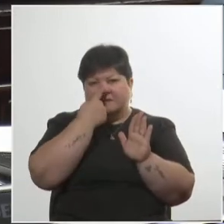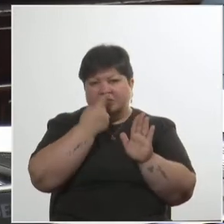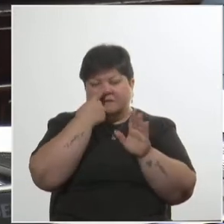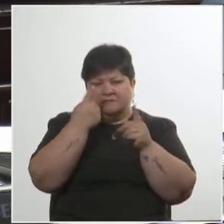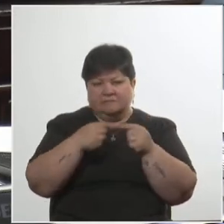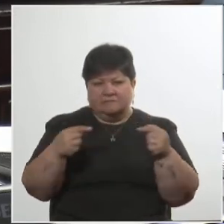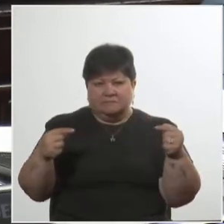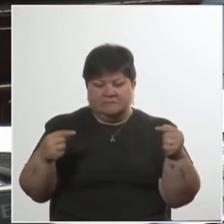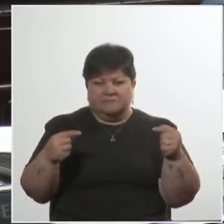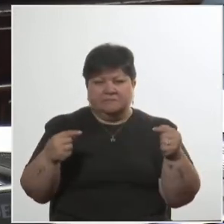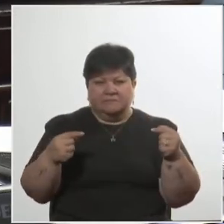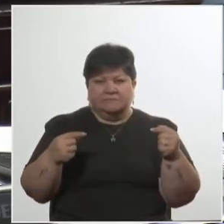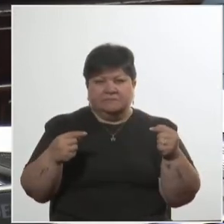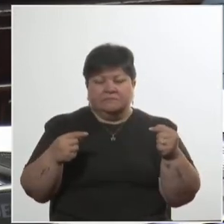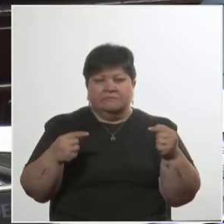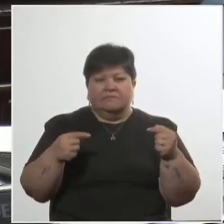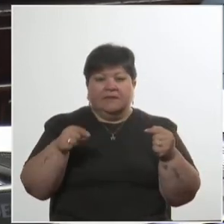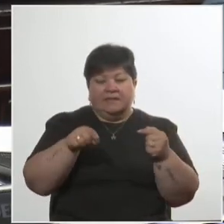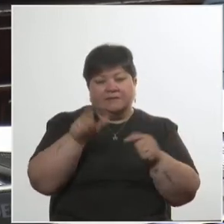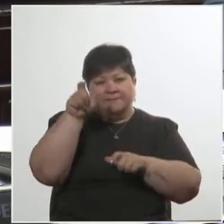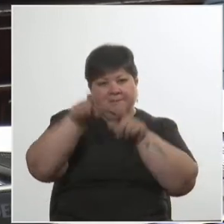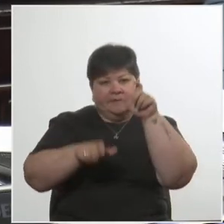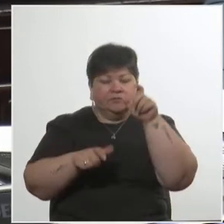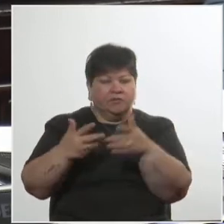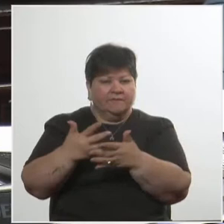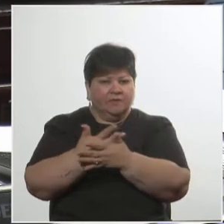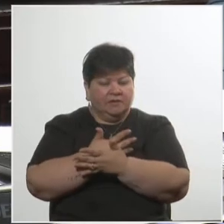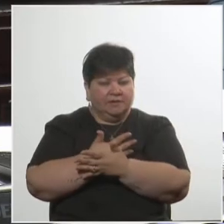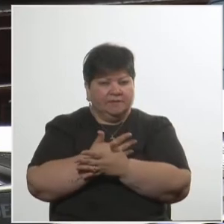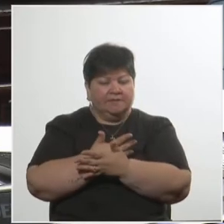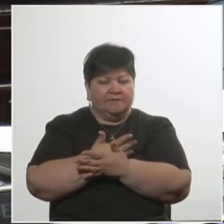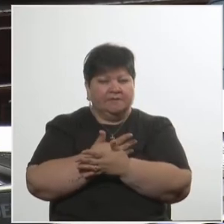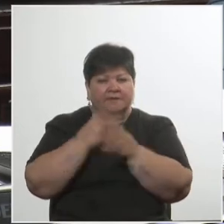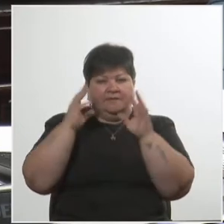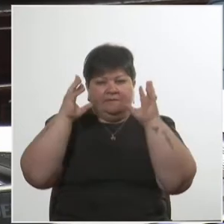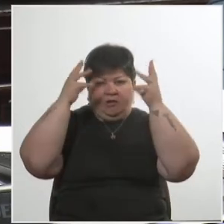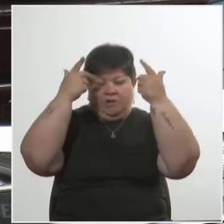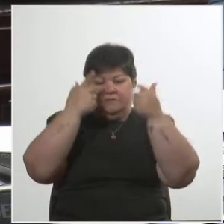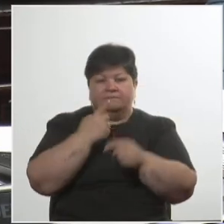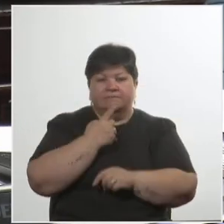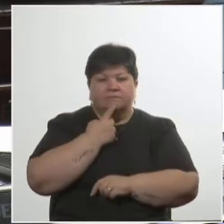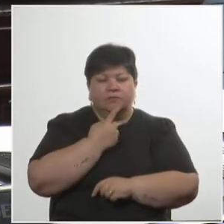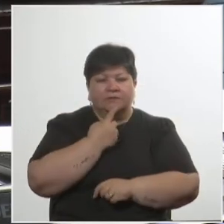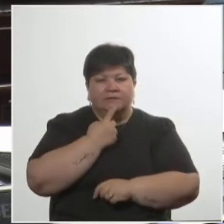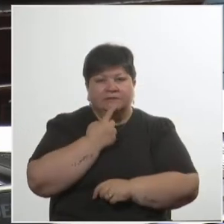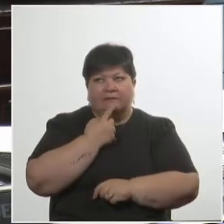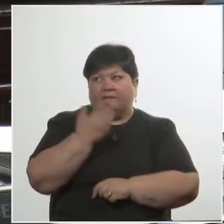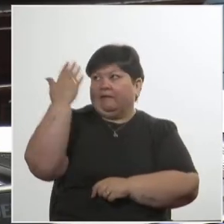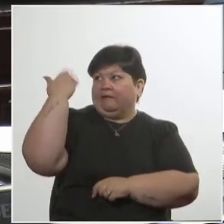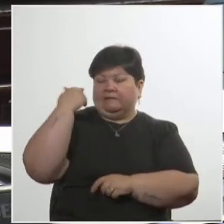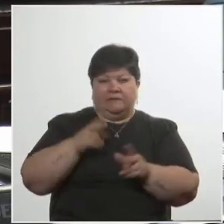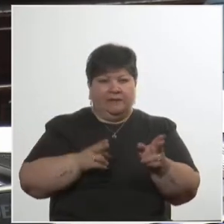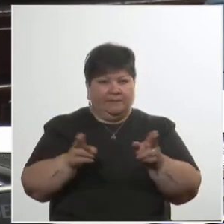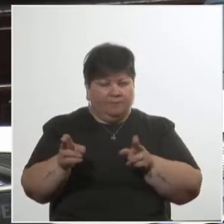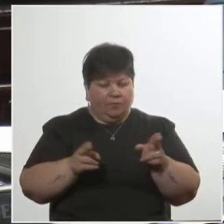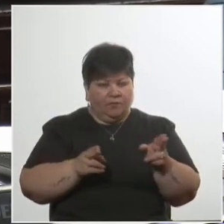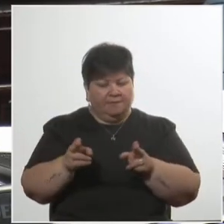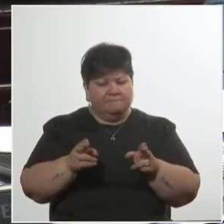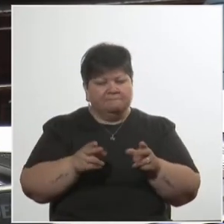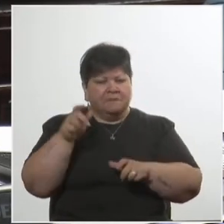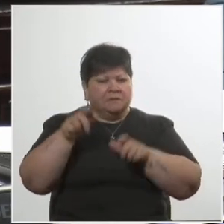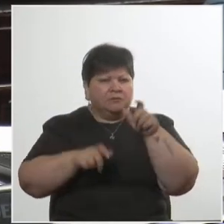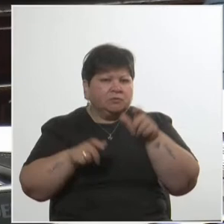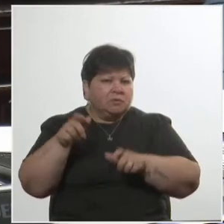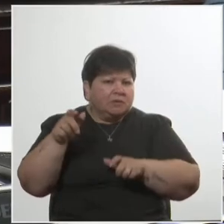que estas Víctimas de la violencia política eran personas que en general